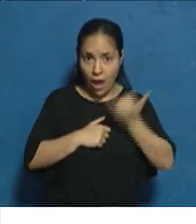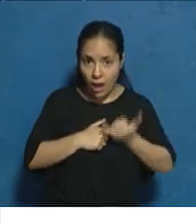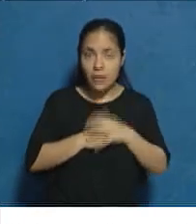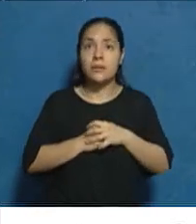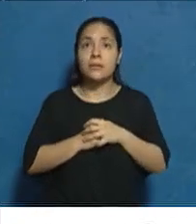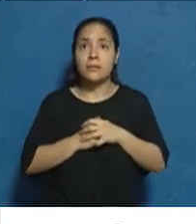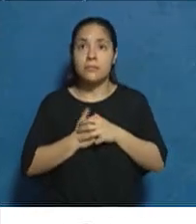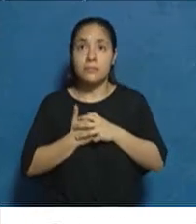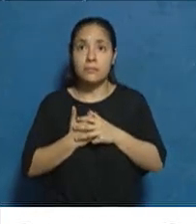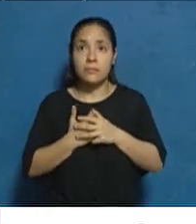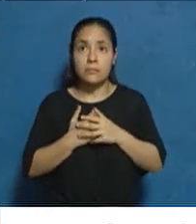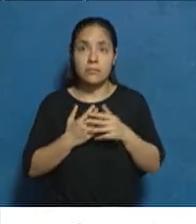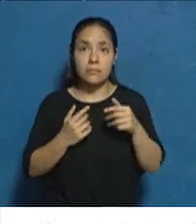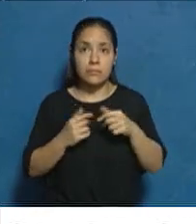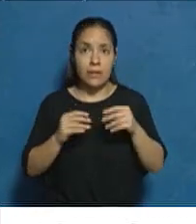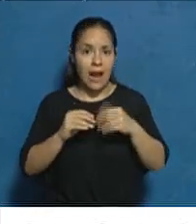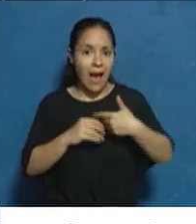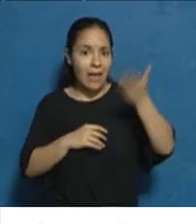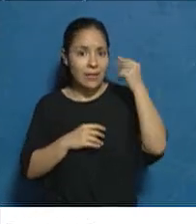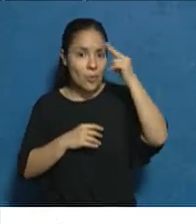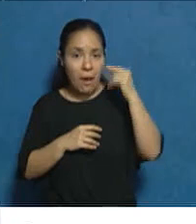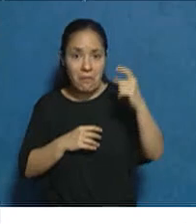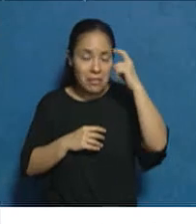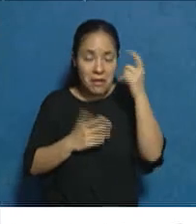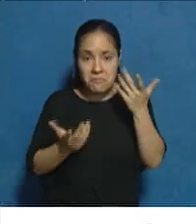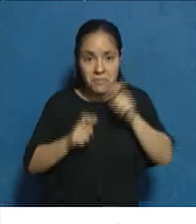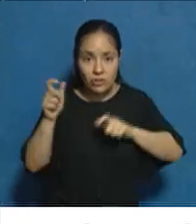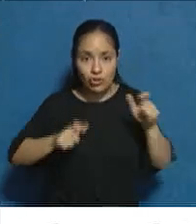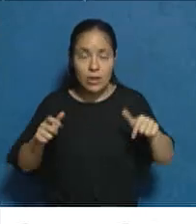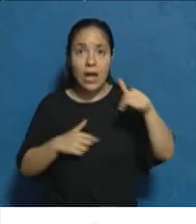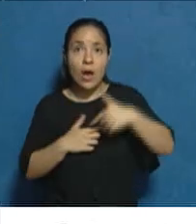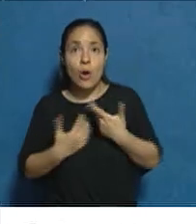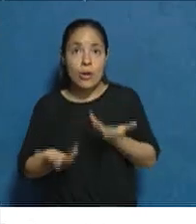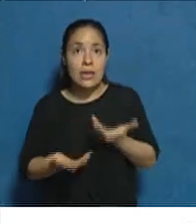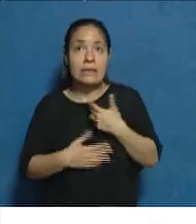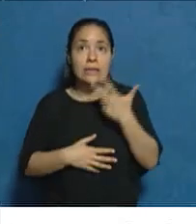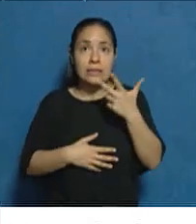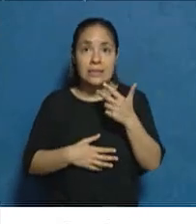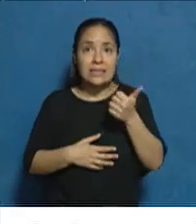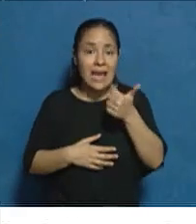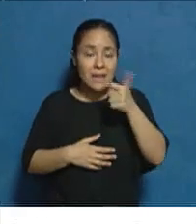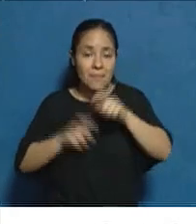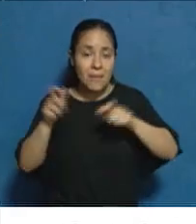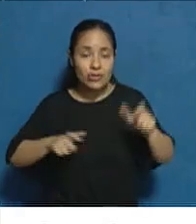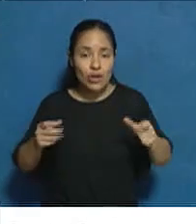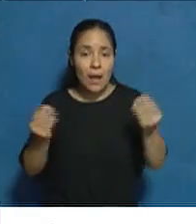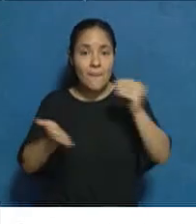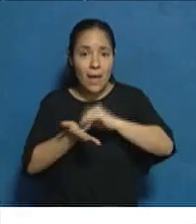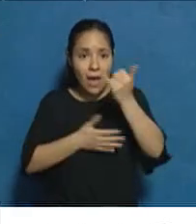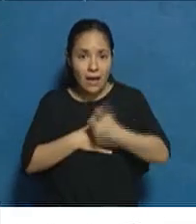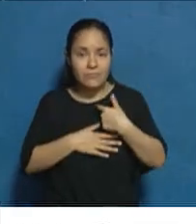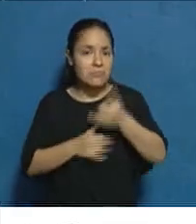después salieron siendo como 9 o 10. El tipo ha venido ahora como con 5 o 6 personas más y yo tengo, están